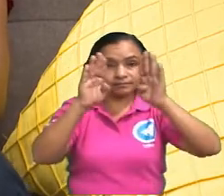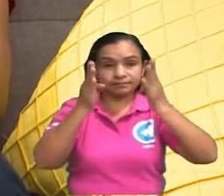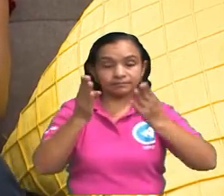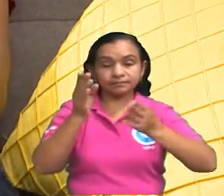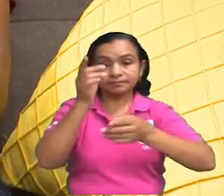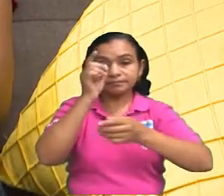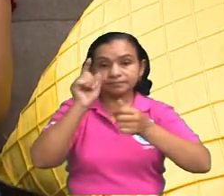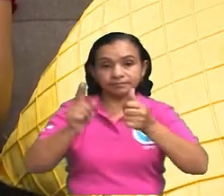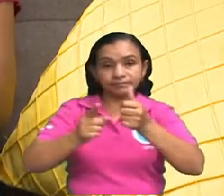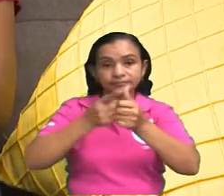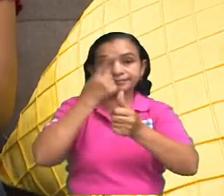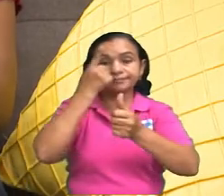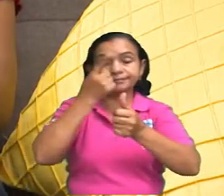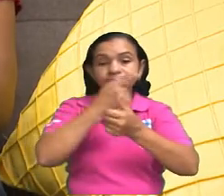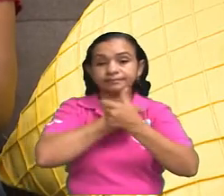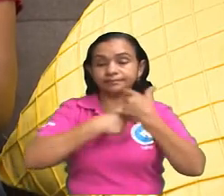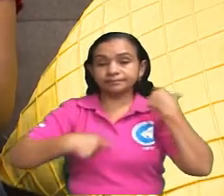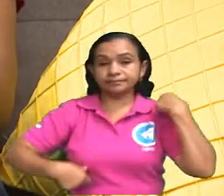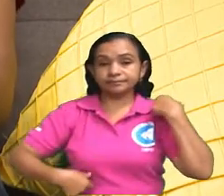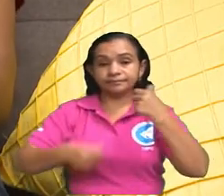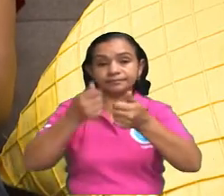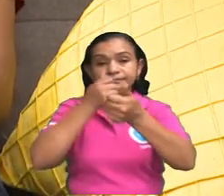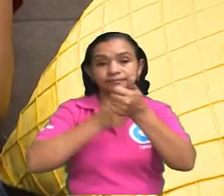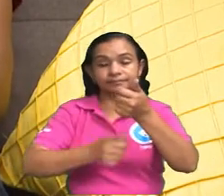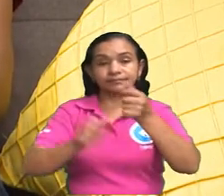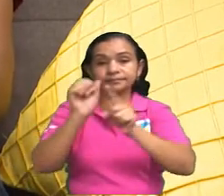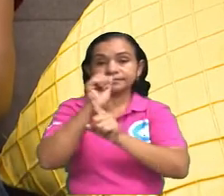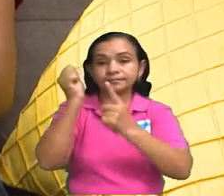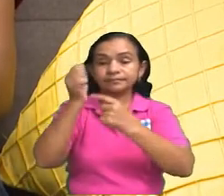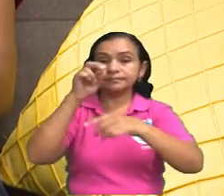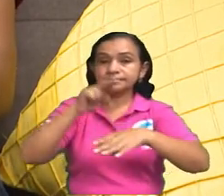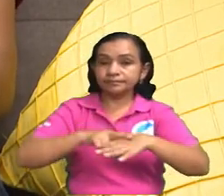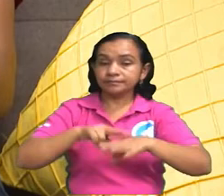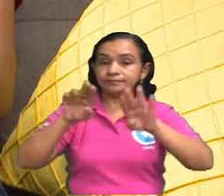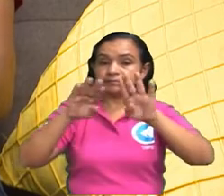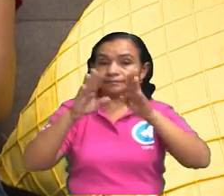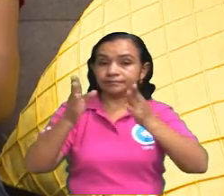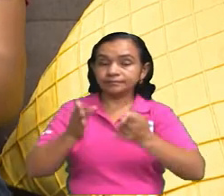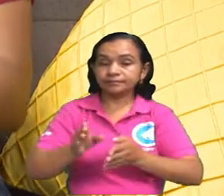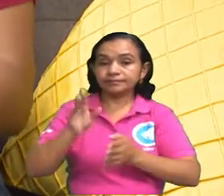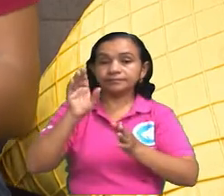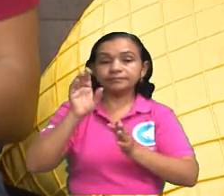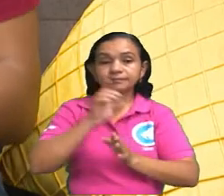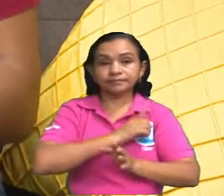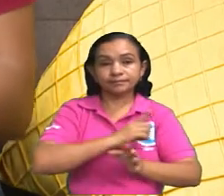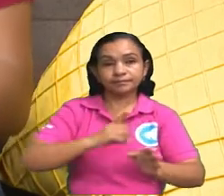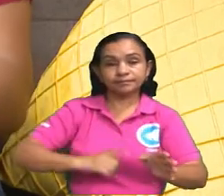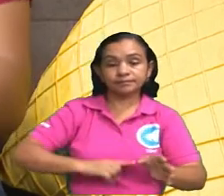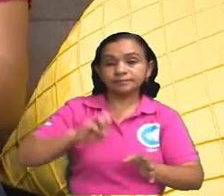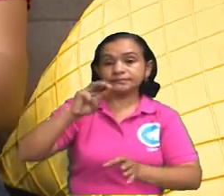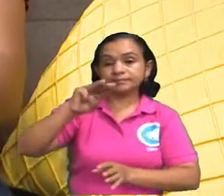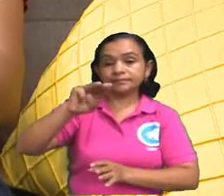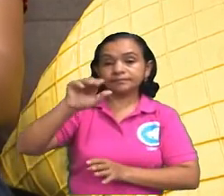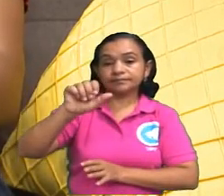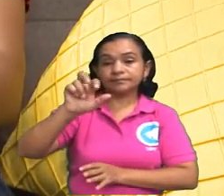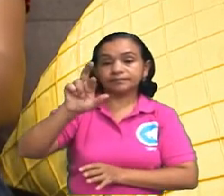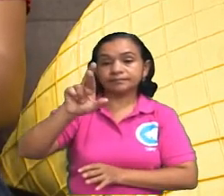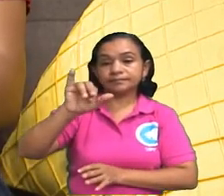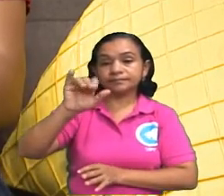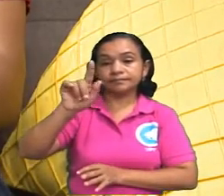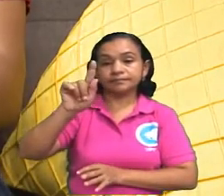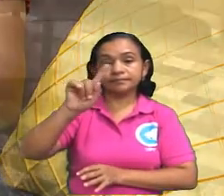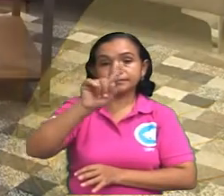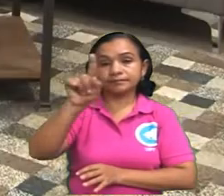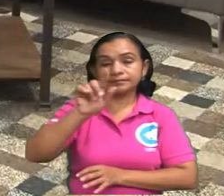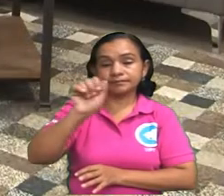primer vicepresidenta de la Asamblea Nacional. Compañera Maritza, diputada, bienvenida. Pues precisamente inicié con un extracto de Un